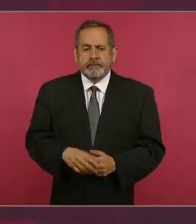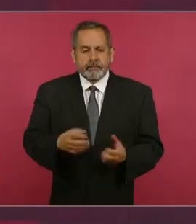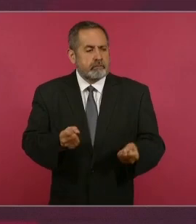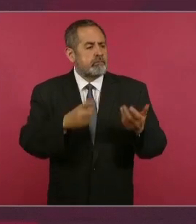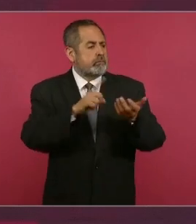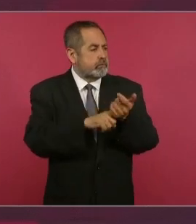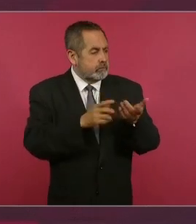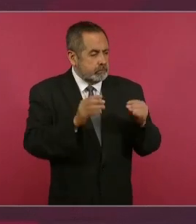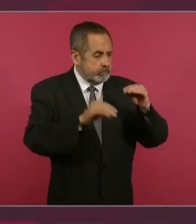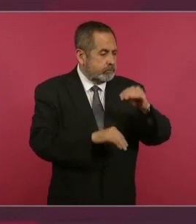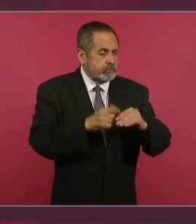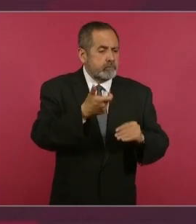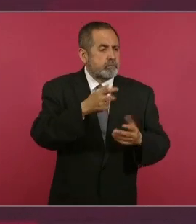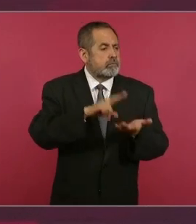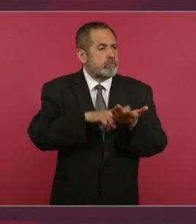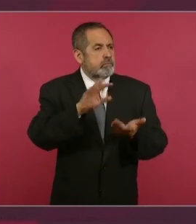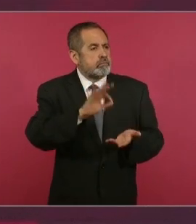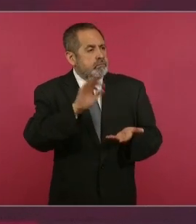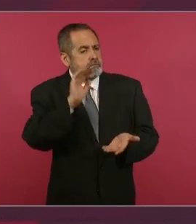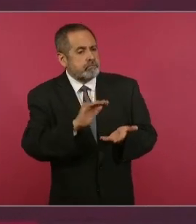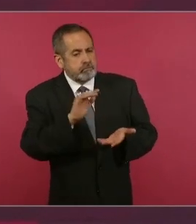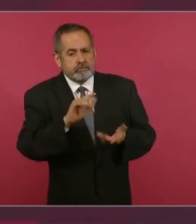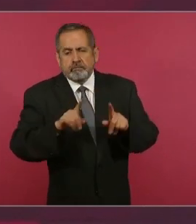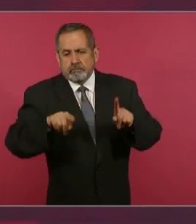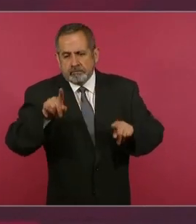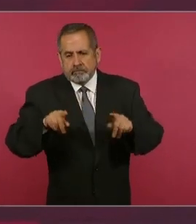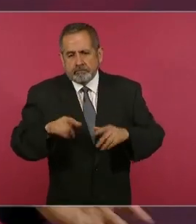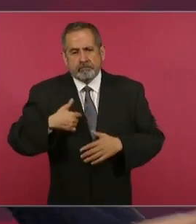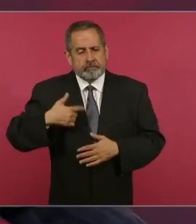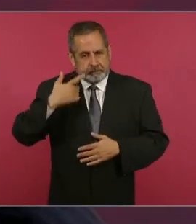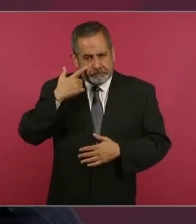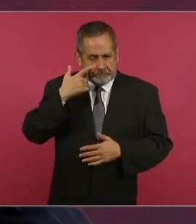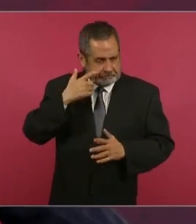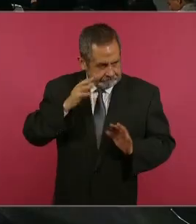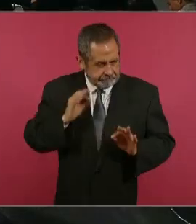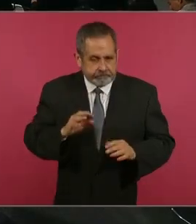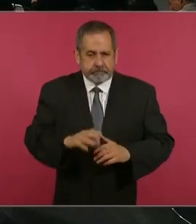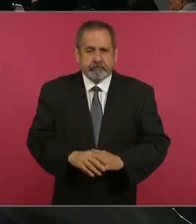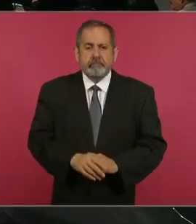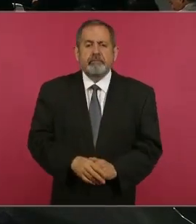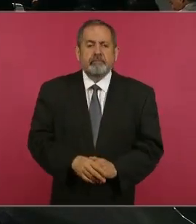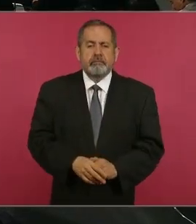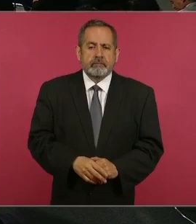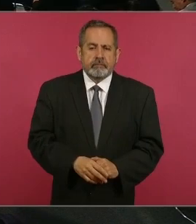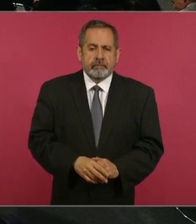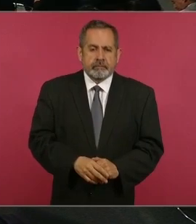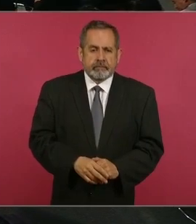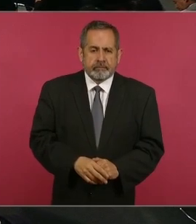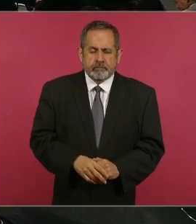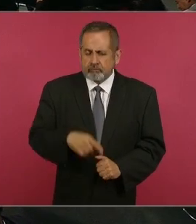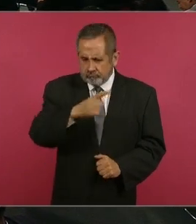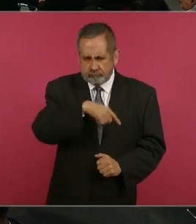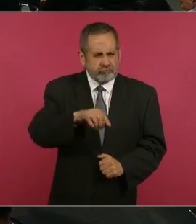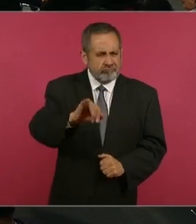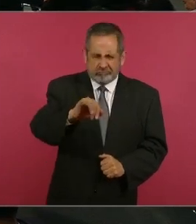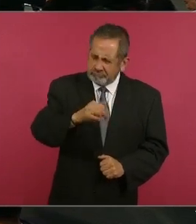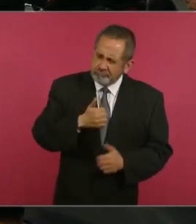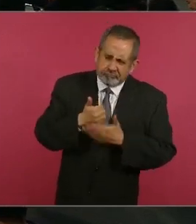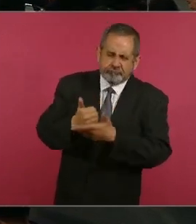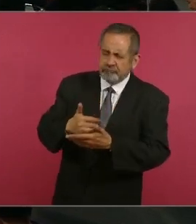cuánto aporten. Aquí es donde vamos a verlo, pues. Y sí están ayudando.